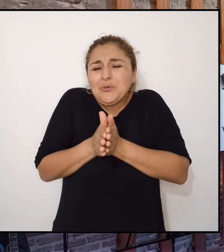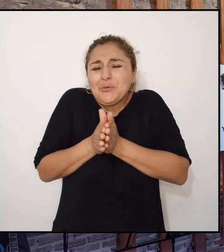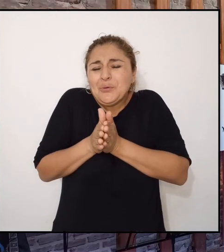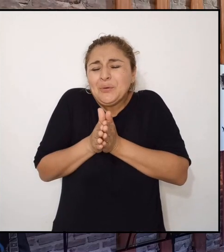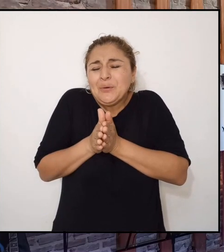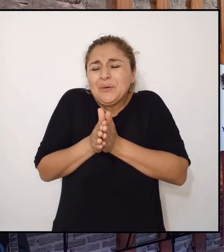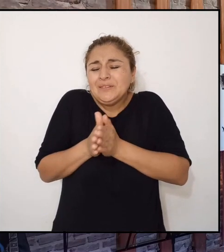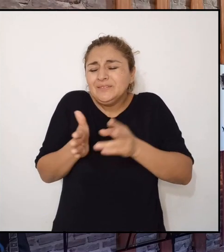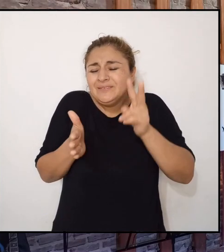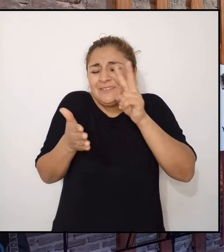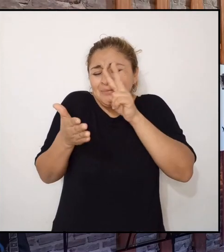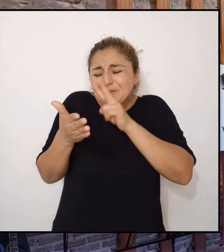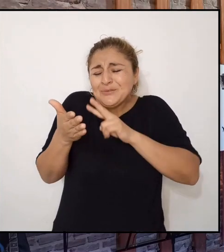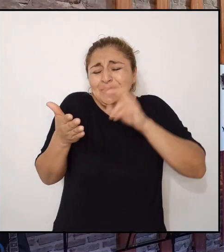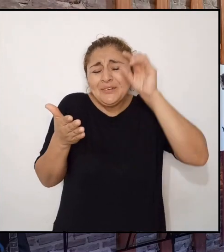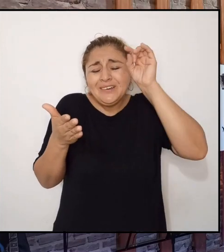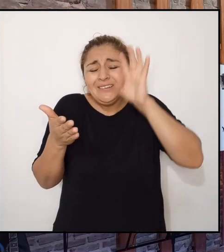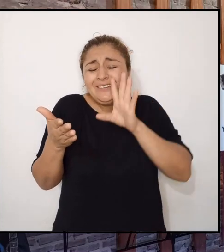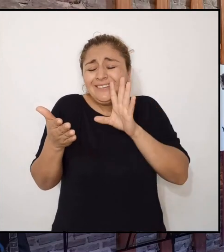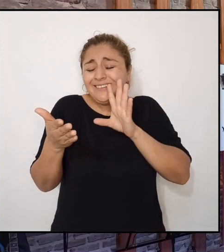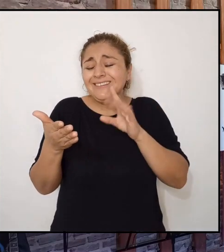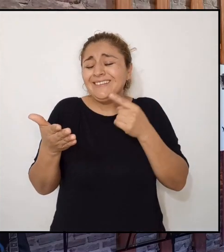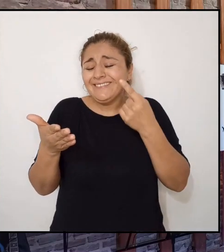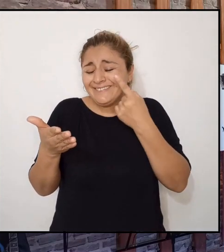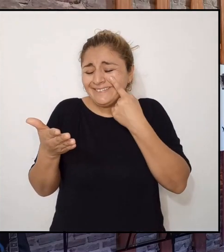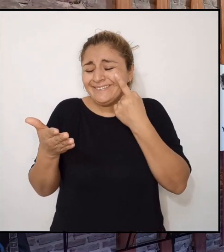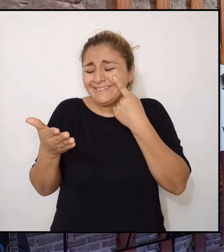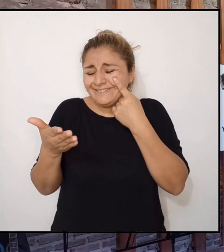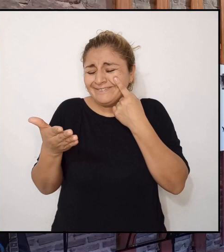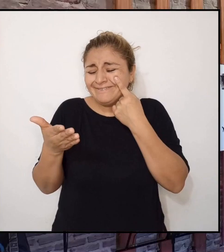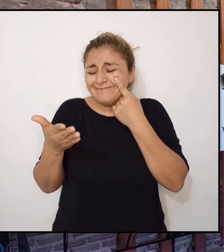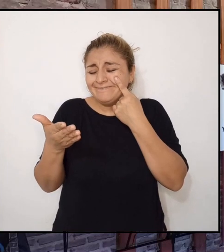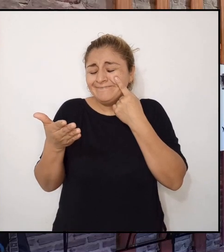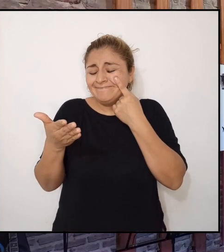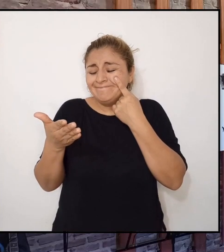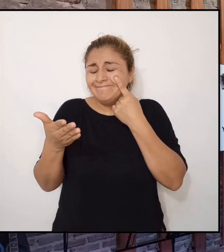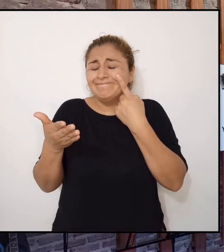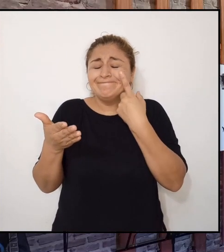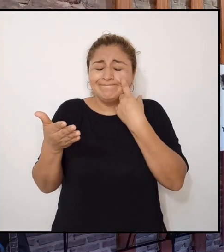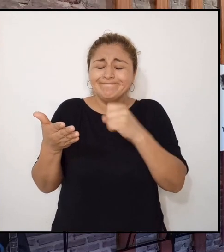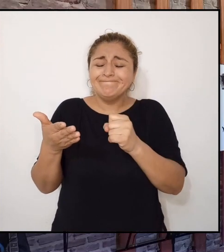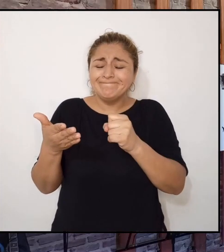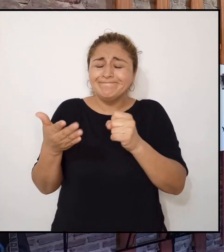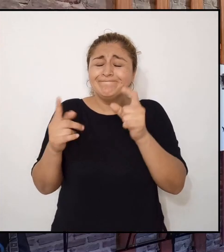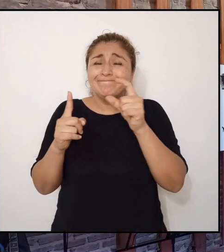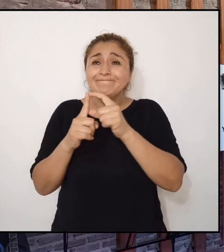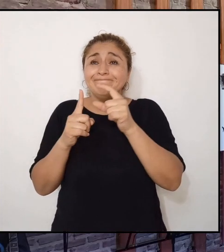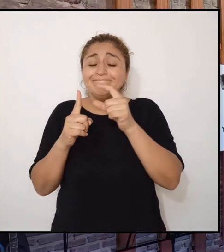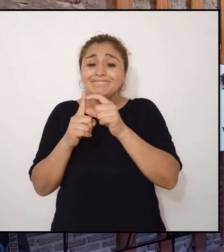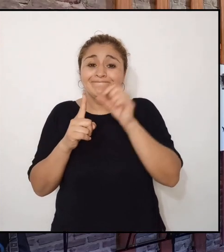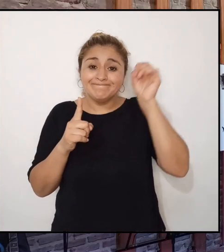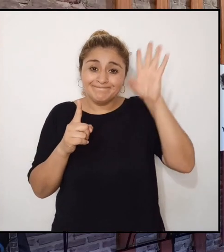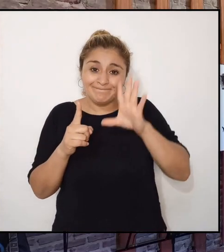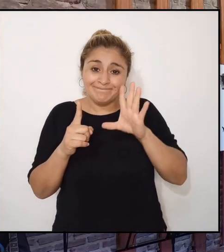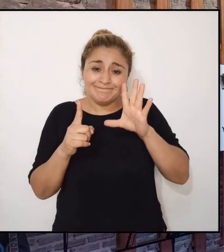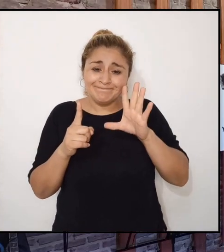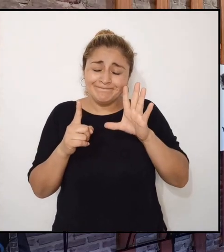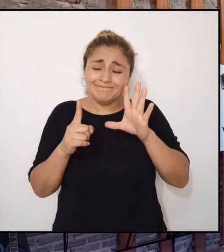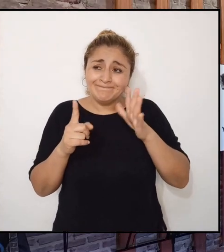porque leí que es la palabra de Dios. Y si él me tenía que hablar, me